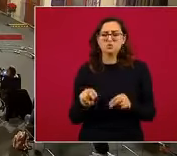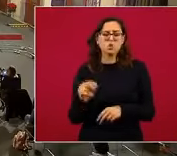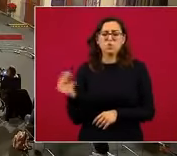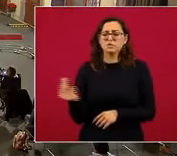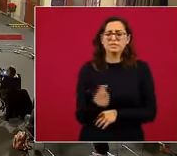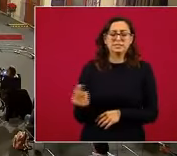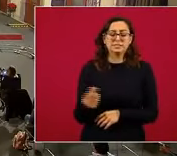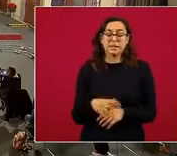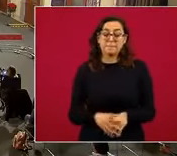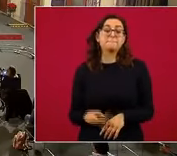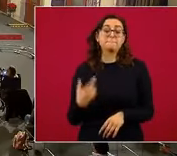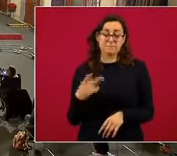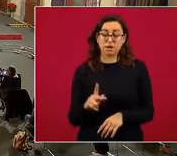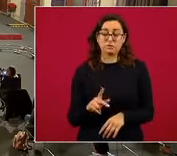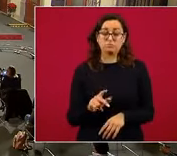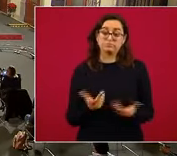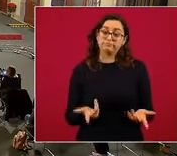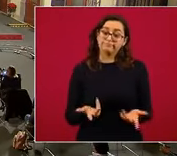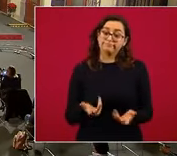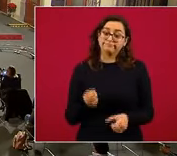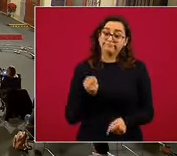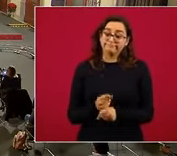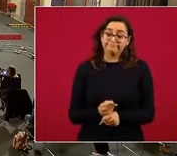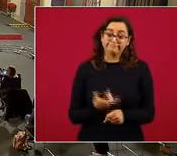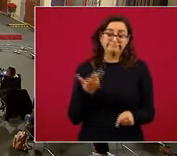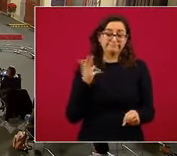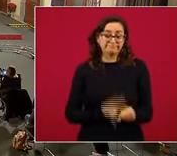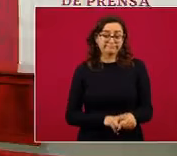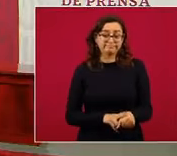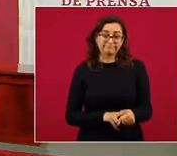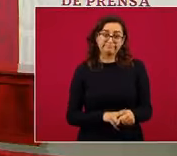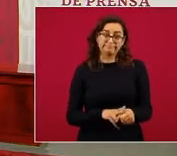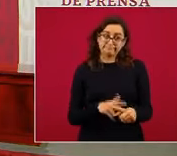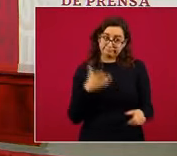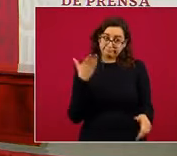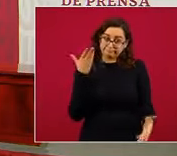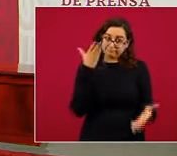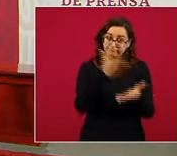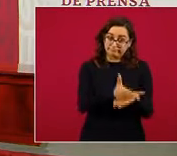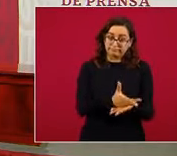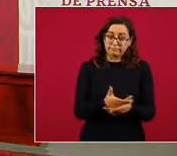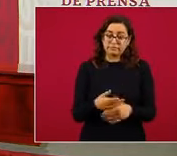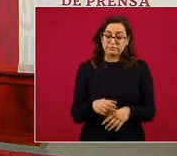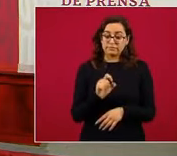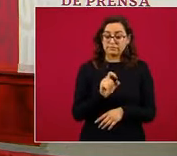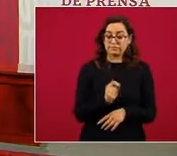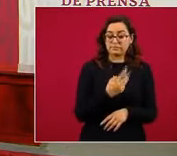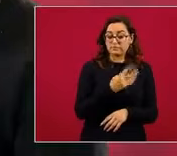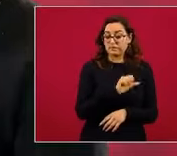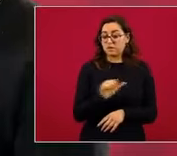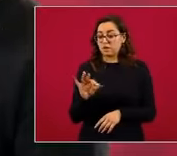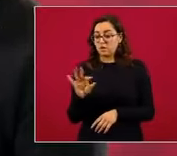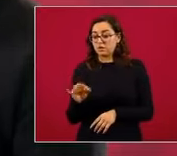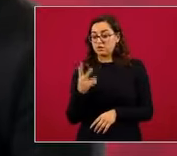es demandemos atención oportuna. Atención oportuna es en las primeras 24, máximo 48 horas, es decir, en el primer día, en los